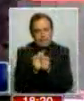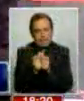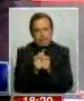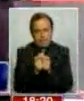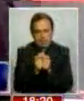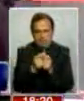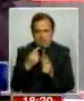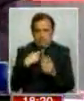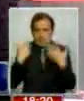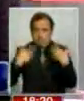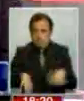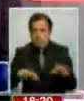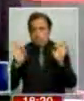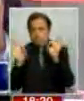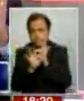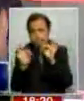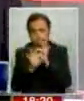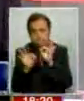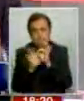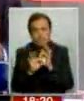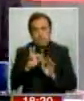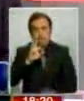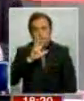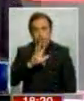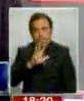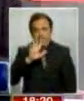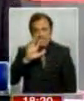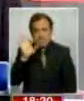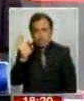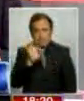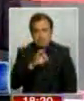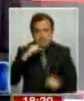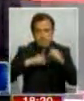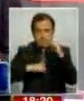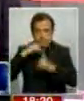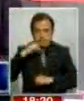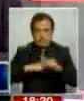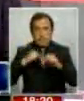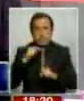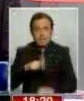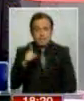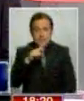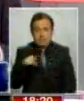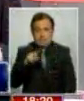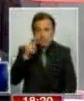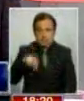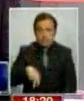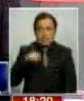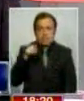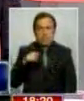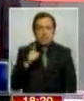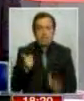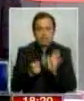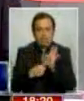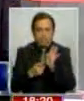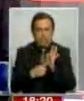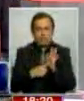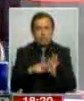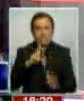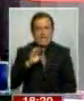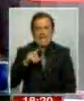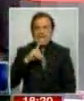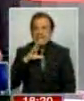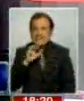hemos explicado tajantemente, el 95% de las empresas que están en el servicio de impuestos internos, digamos, del impuesto a la renta, básicamente